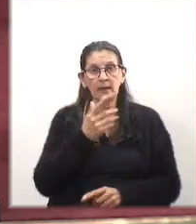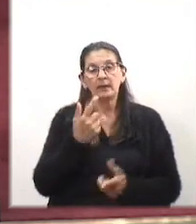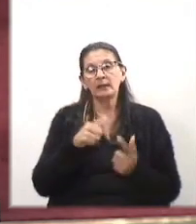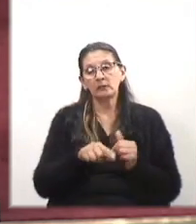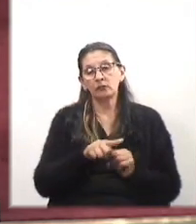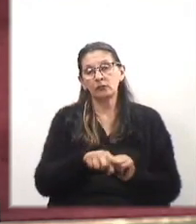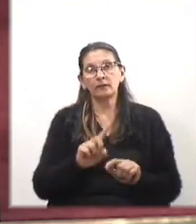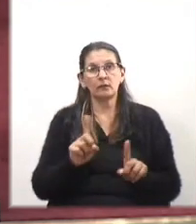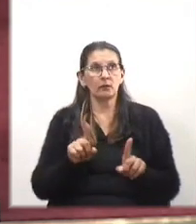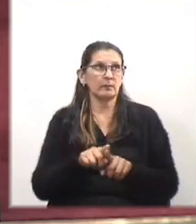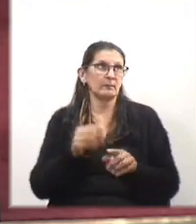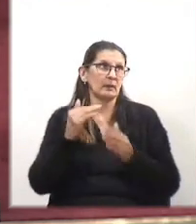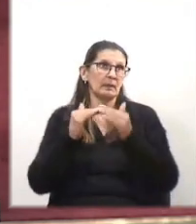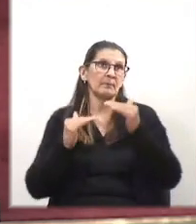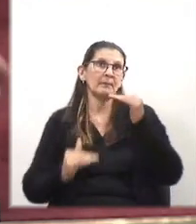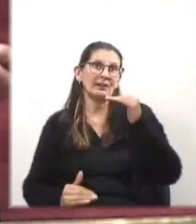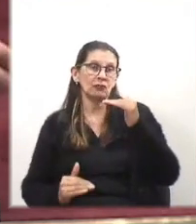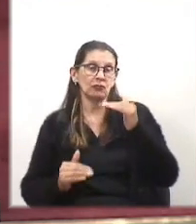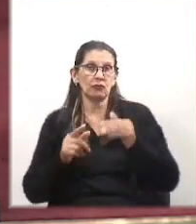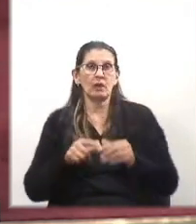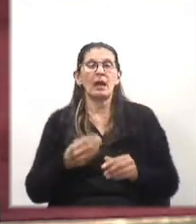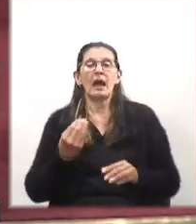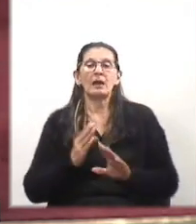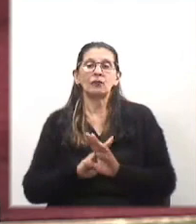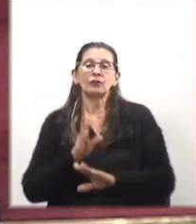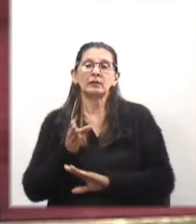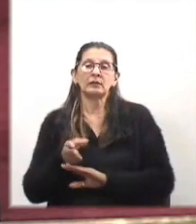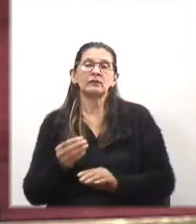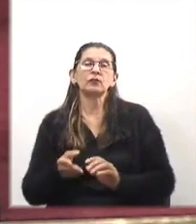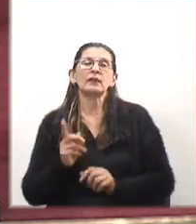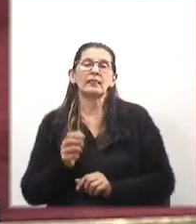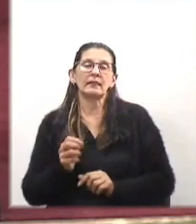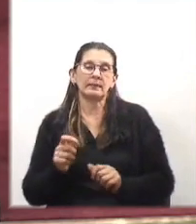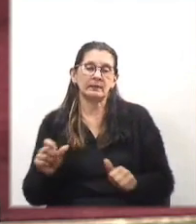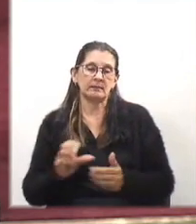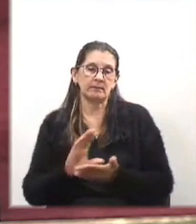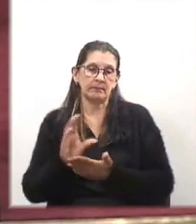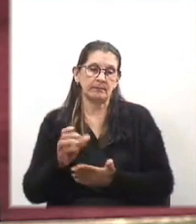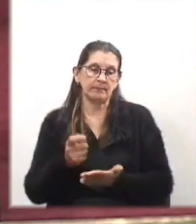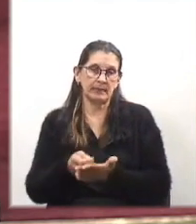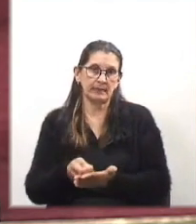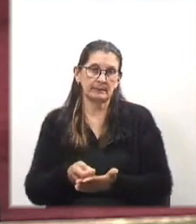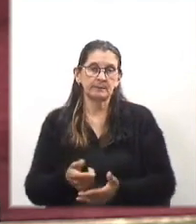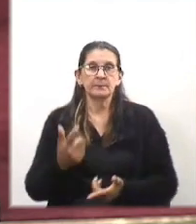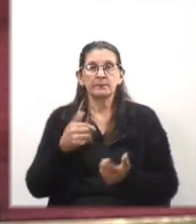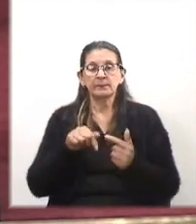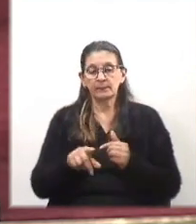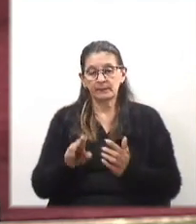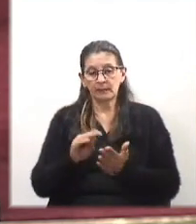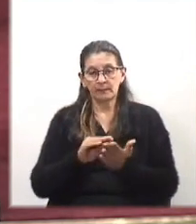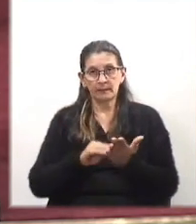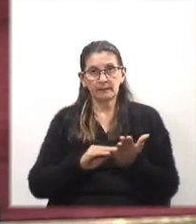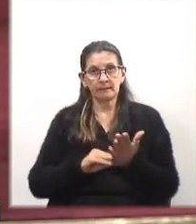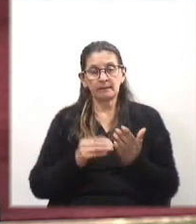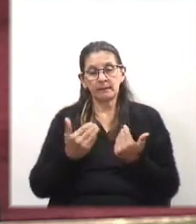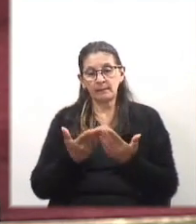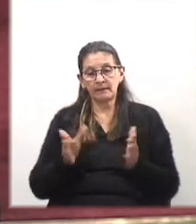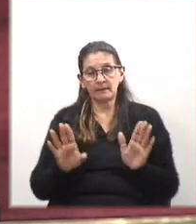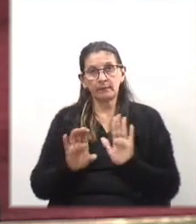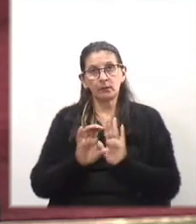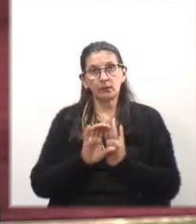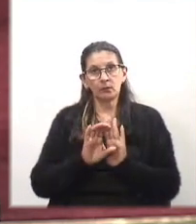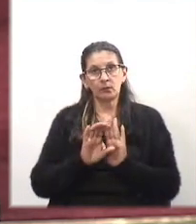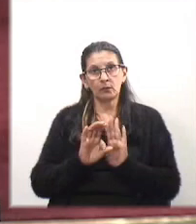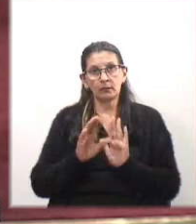la misma perciba menos ingresos a los egresos que deben solventar. En la aplicación de principio